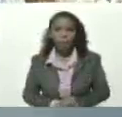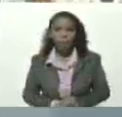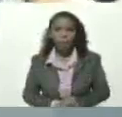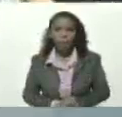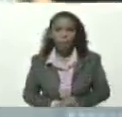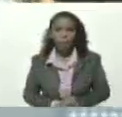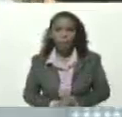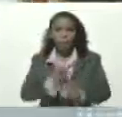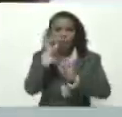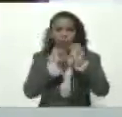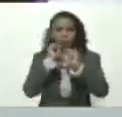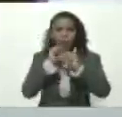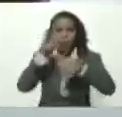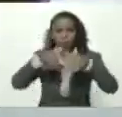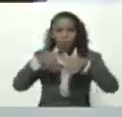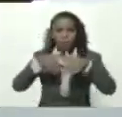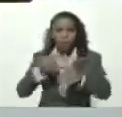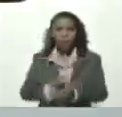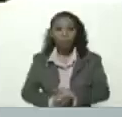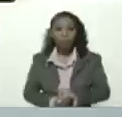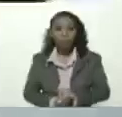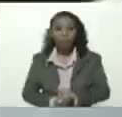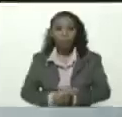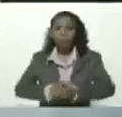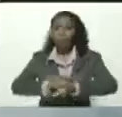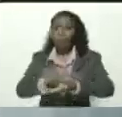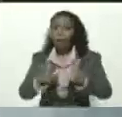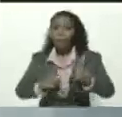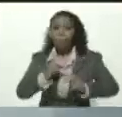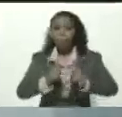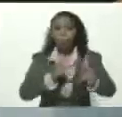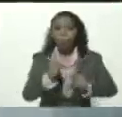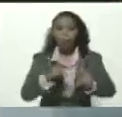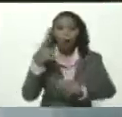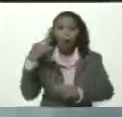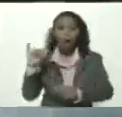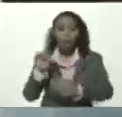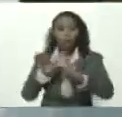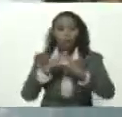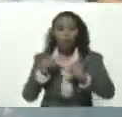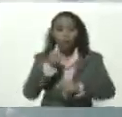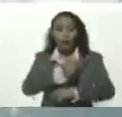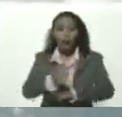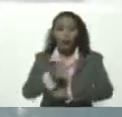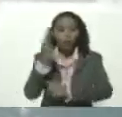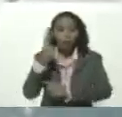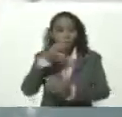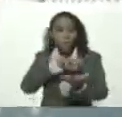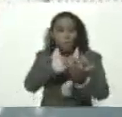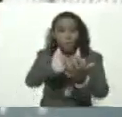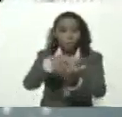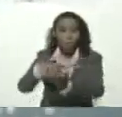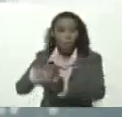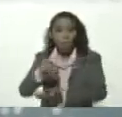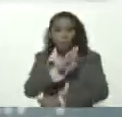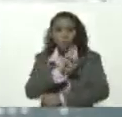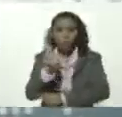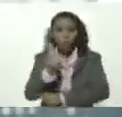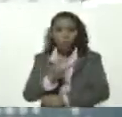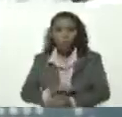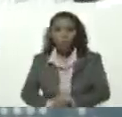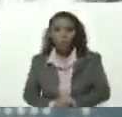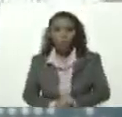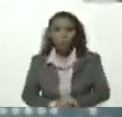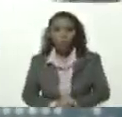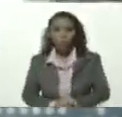Las máquinas de votación fueron ya producidas y están todas en cada uno de los estados de la República.